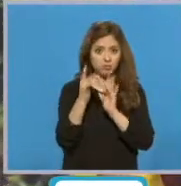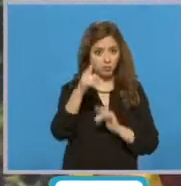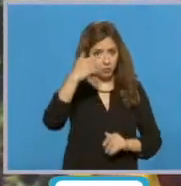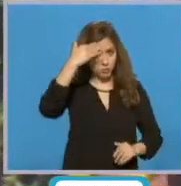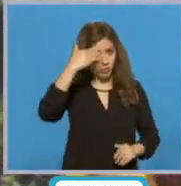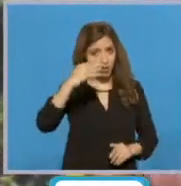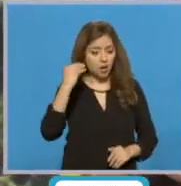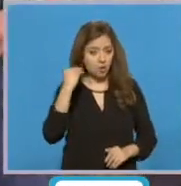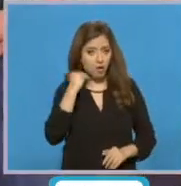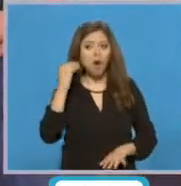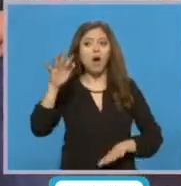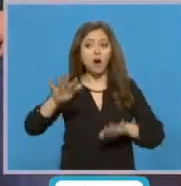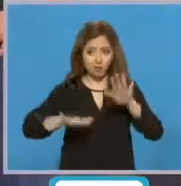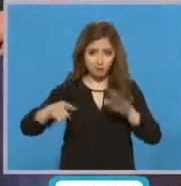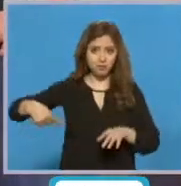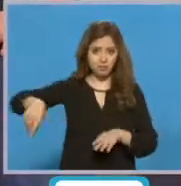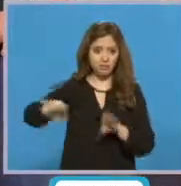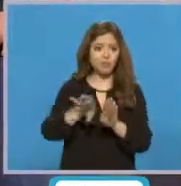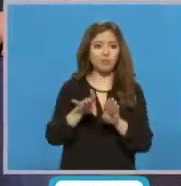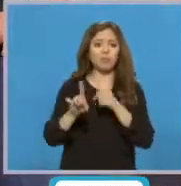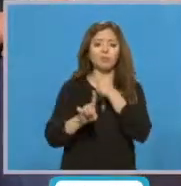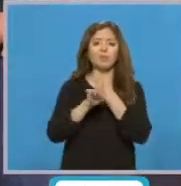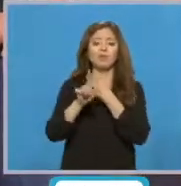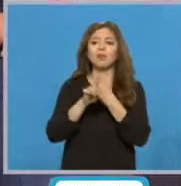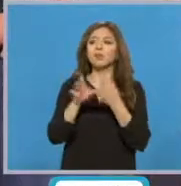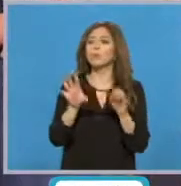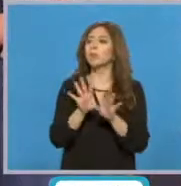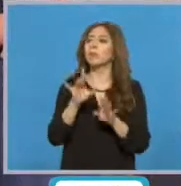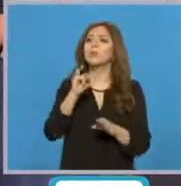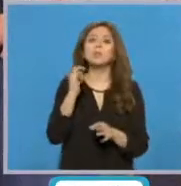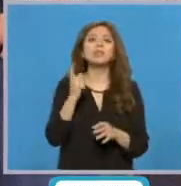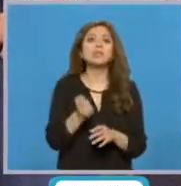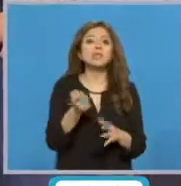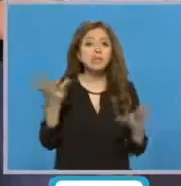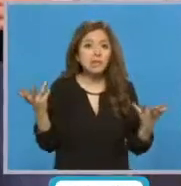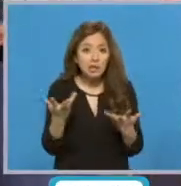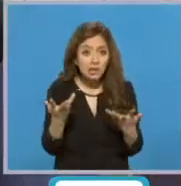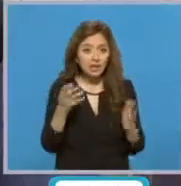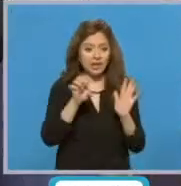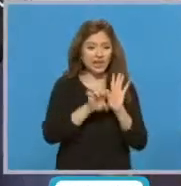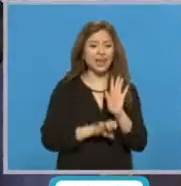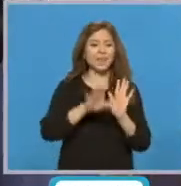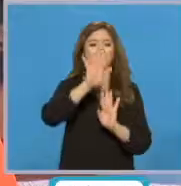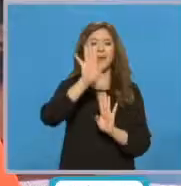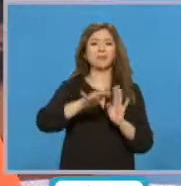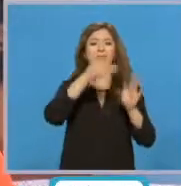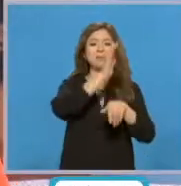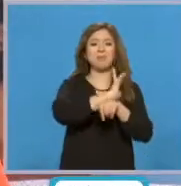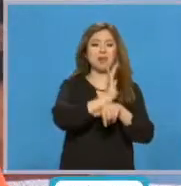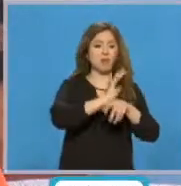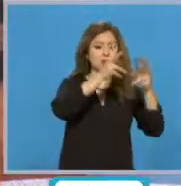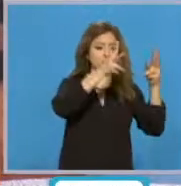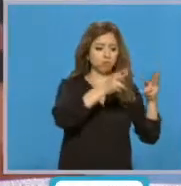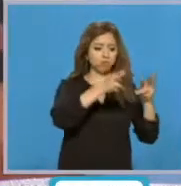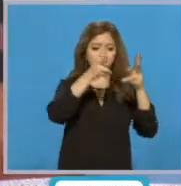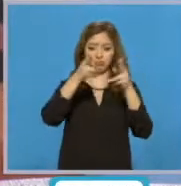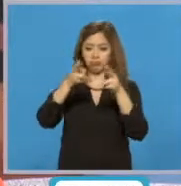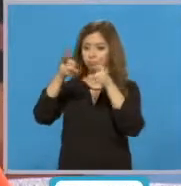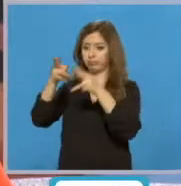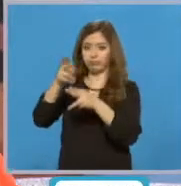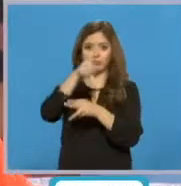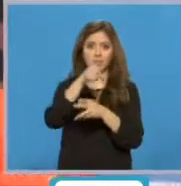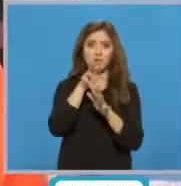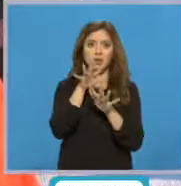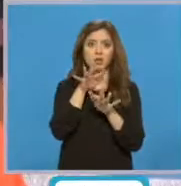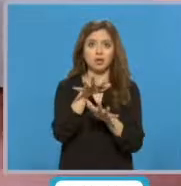esta obra tiene esos toques también de suspenso. Es un thriller, ¿no? Es un thriller que no los va a dejar estar tranquilos moverte en el